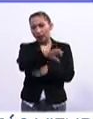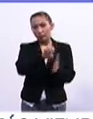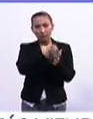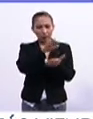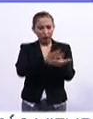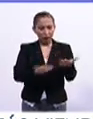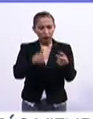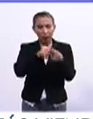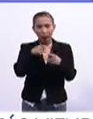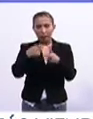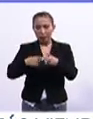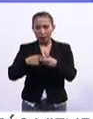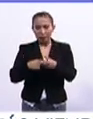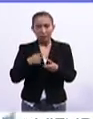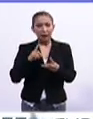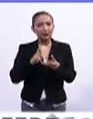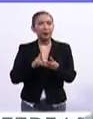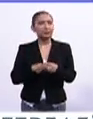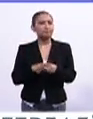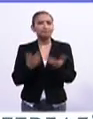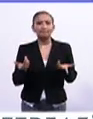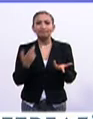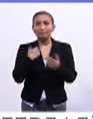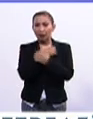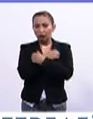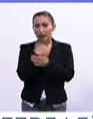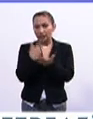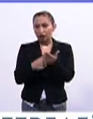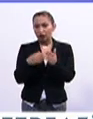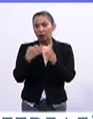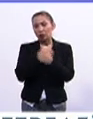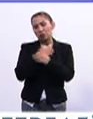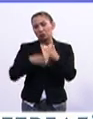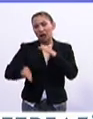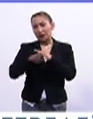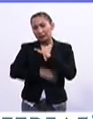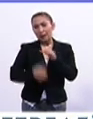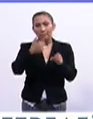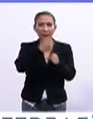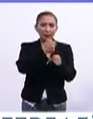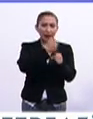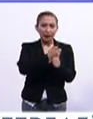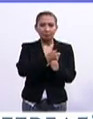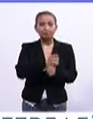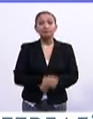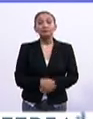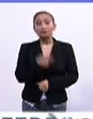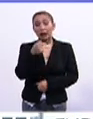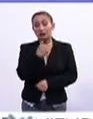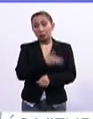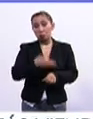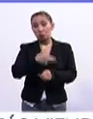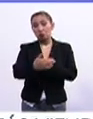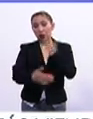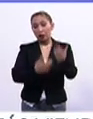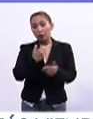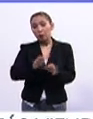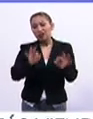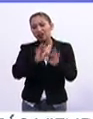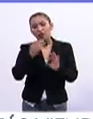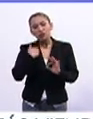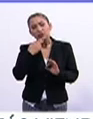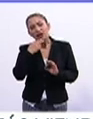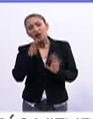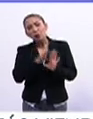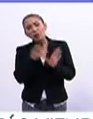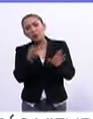la lectura, como las matemáticas en la educación básica desde la primaria. Es un proceso importante saber cómo se está